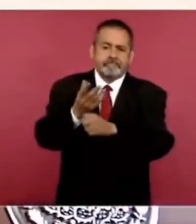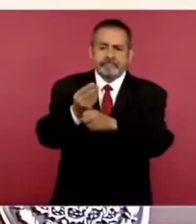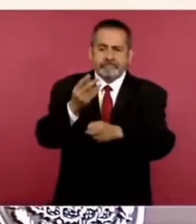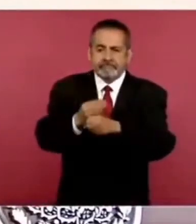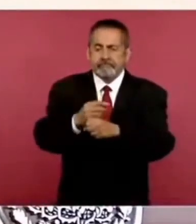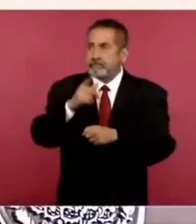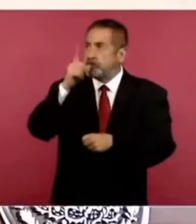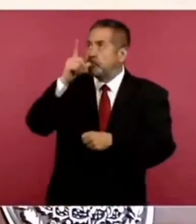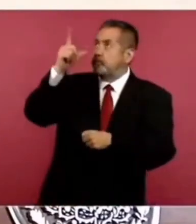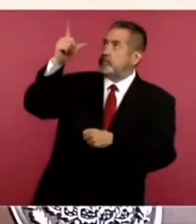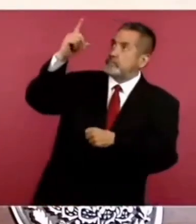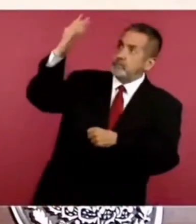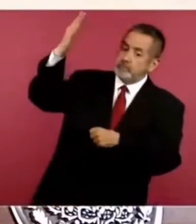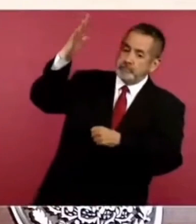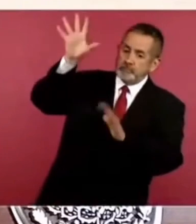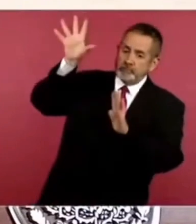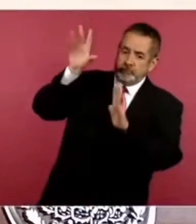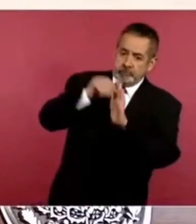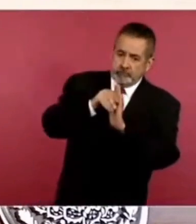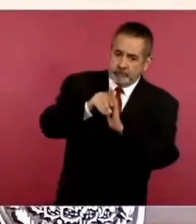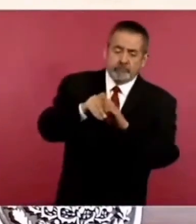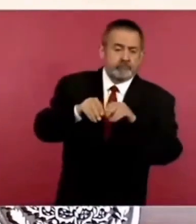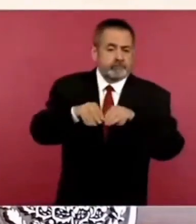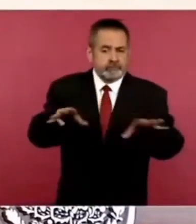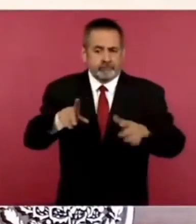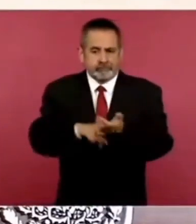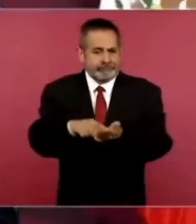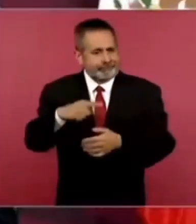plantas solares en el norte.